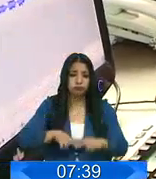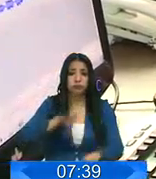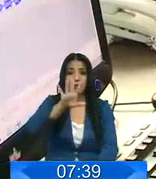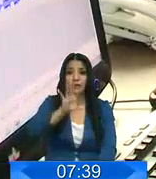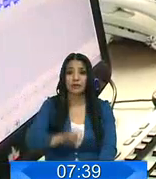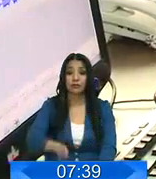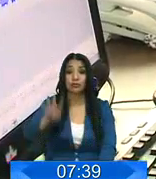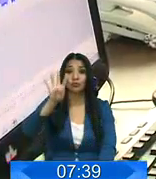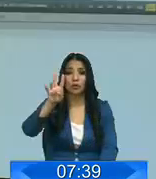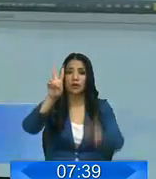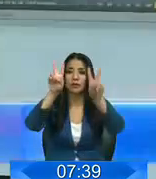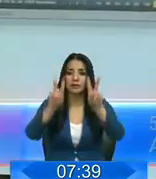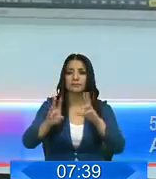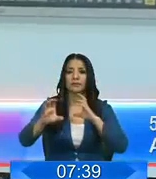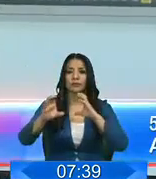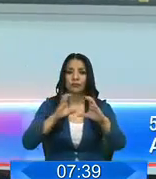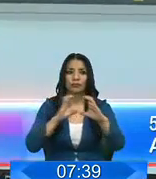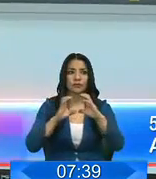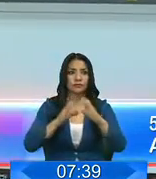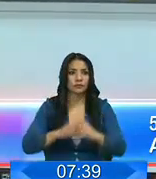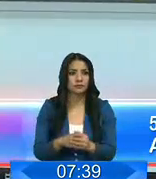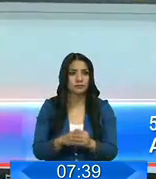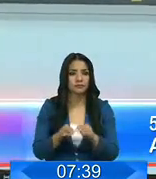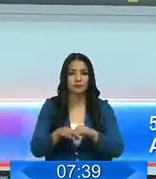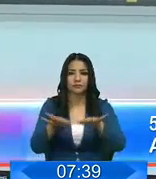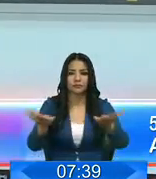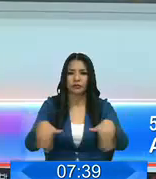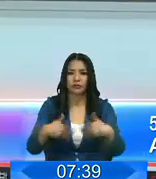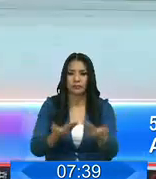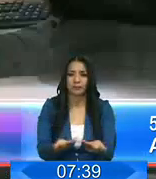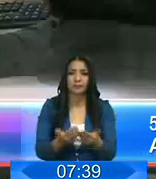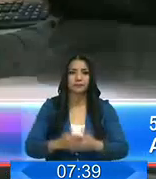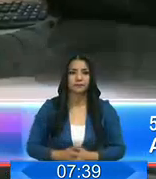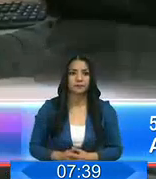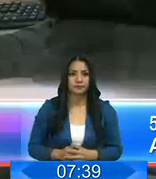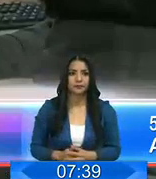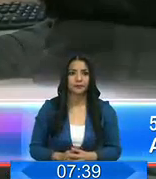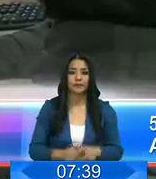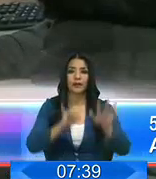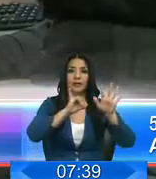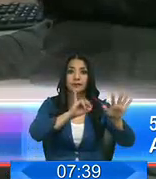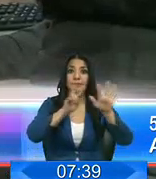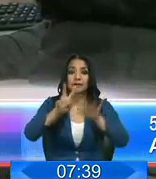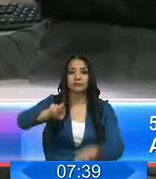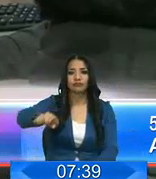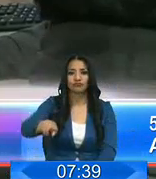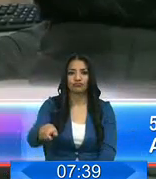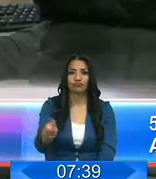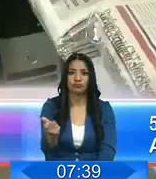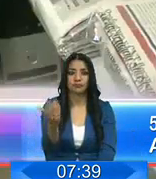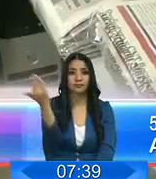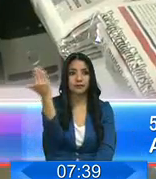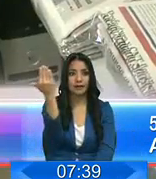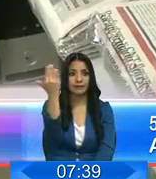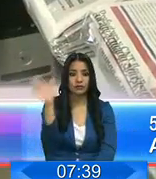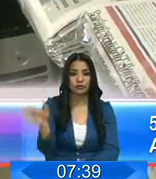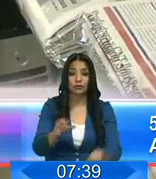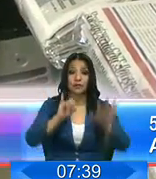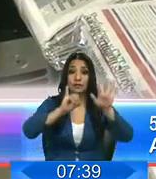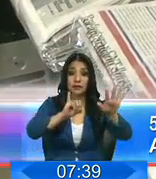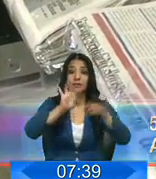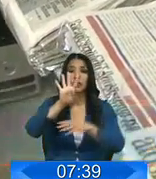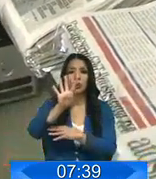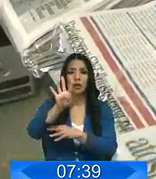de comunicación, que se distribuyen de la siguiente manera: 63 canales de televisión, 64